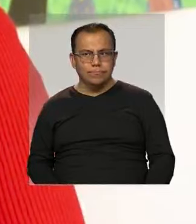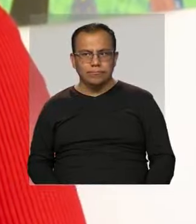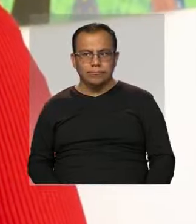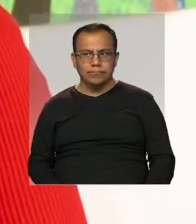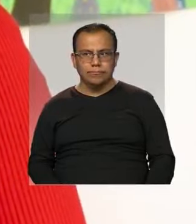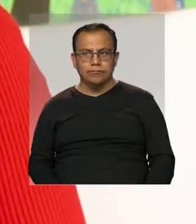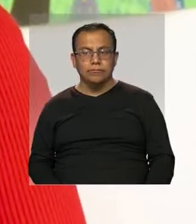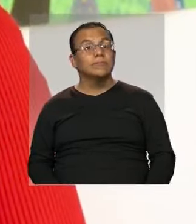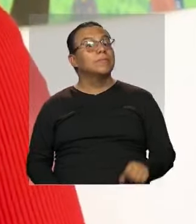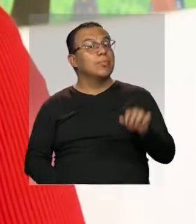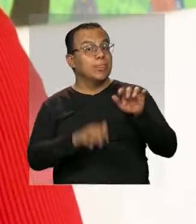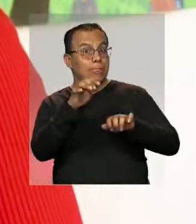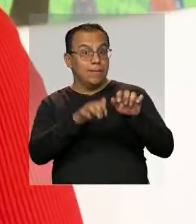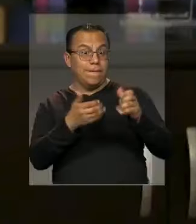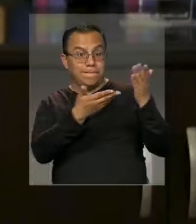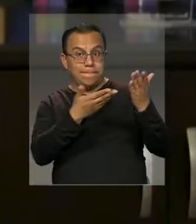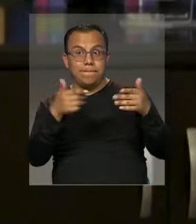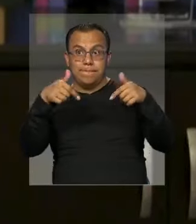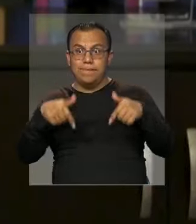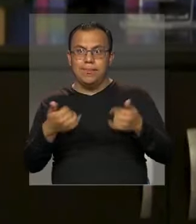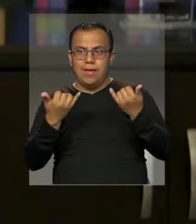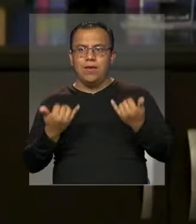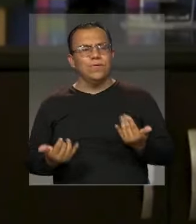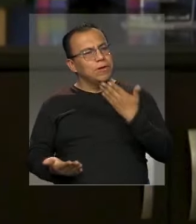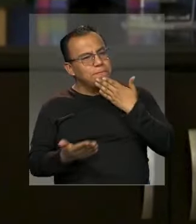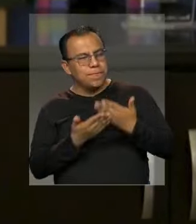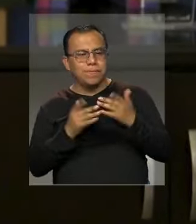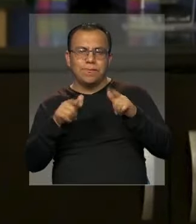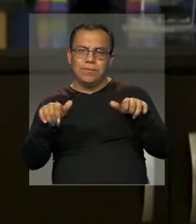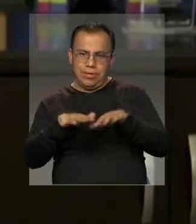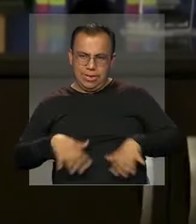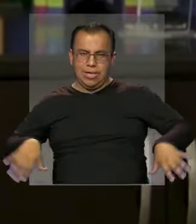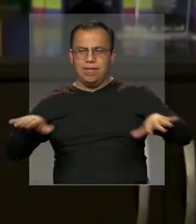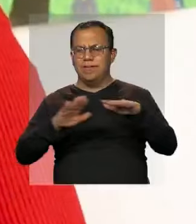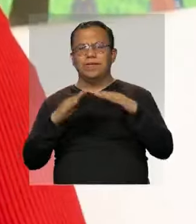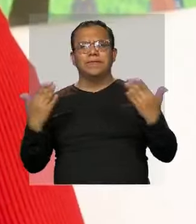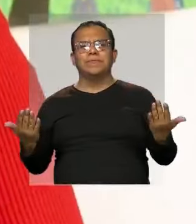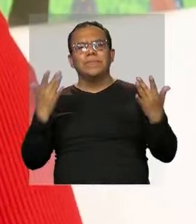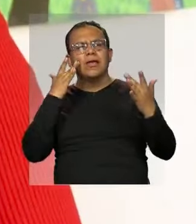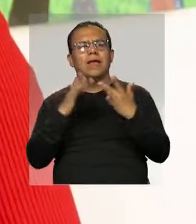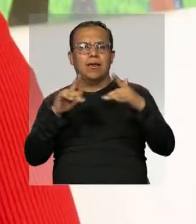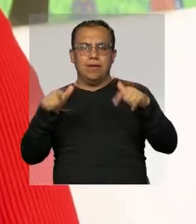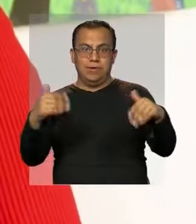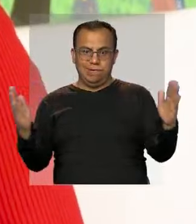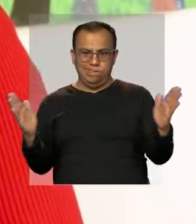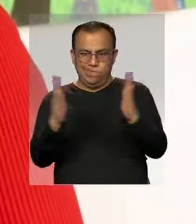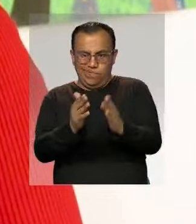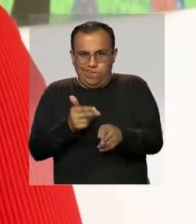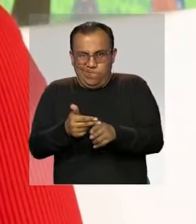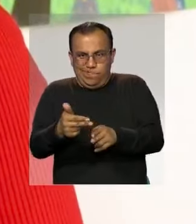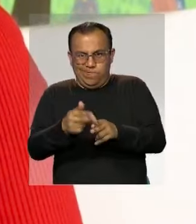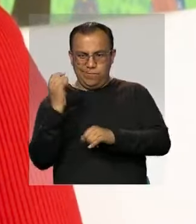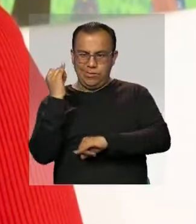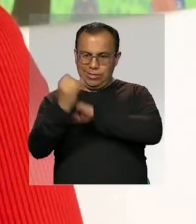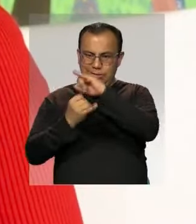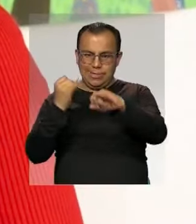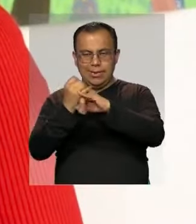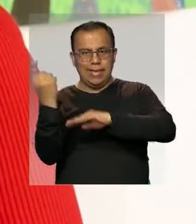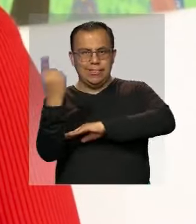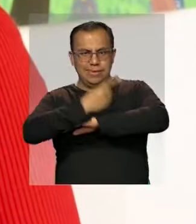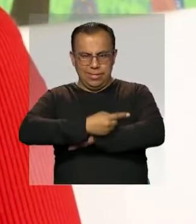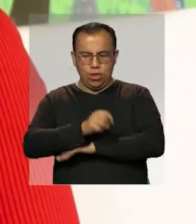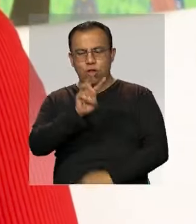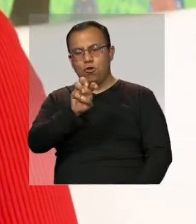Secretaria de la Mujer, Laura Tami, bienvenida ahora y muchas gracias por este espacio. Y bueno, estamos de cara a la conmemoración del Día Internacional de la Mujer